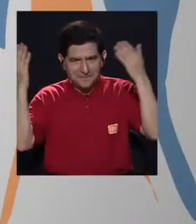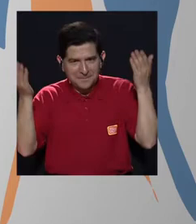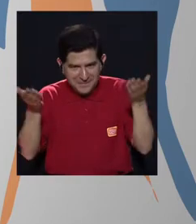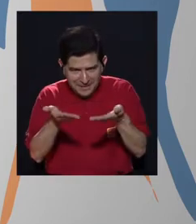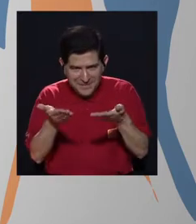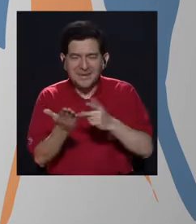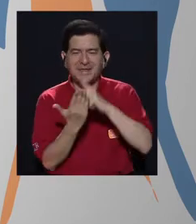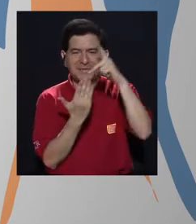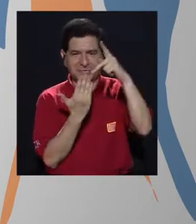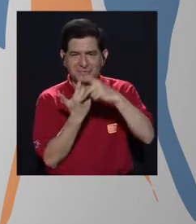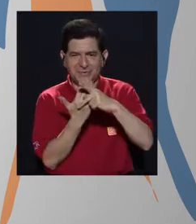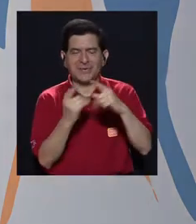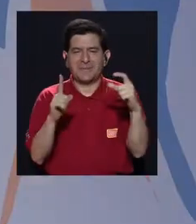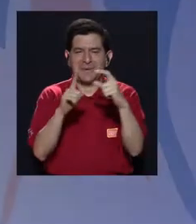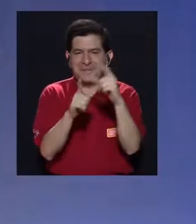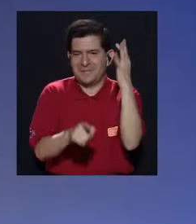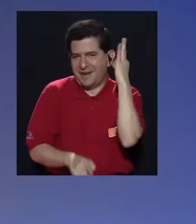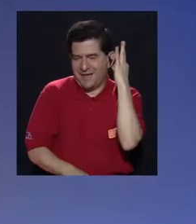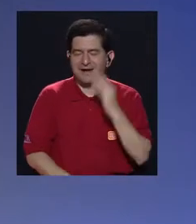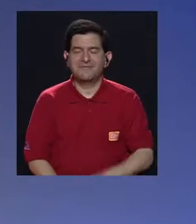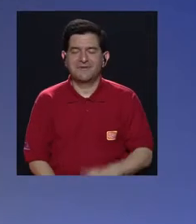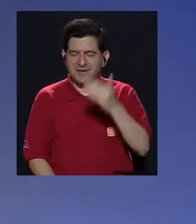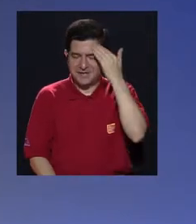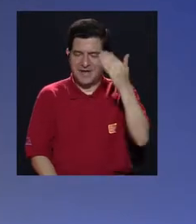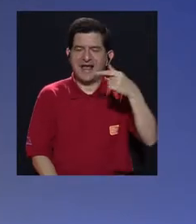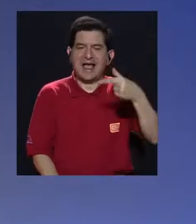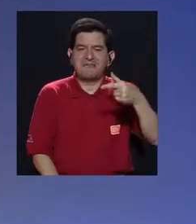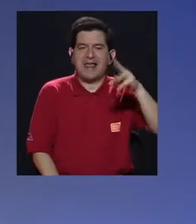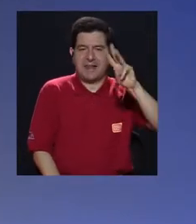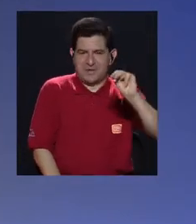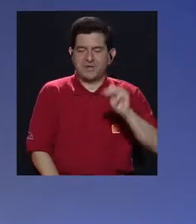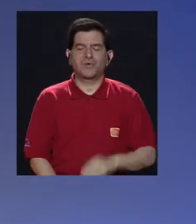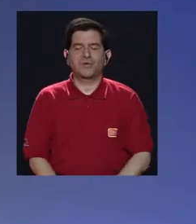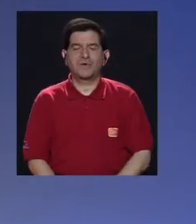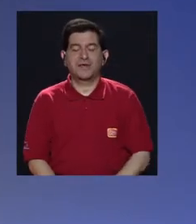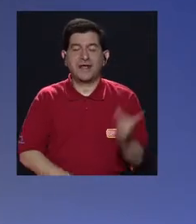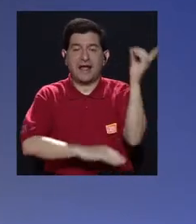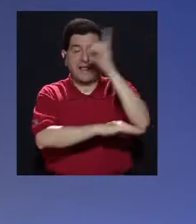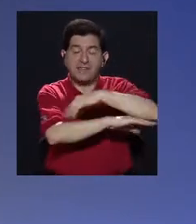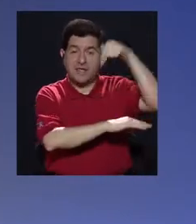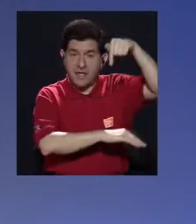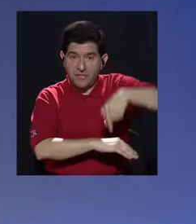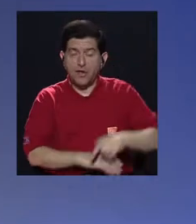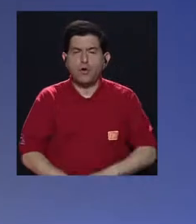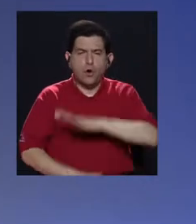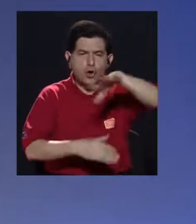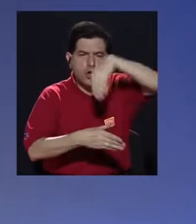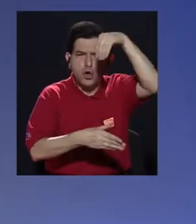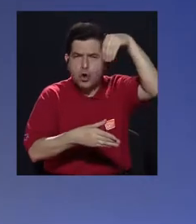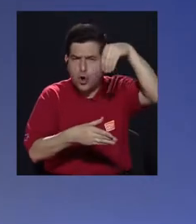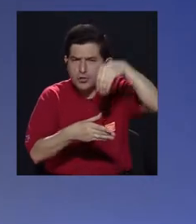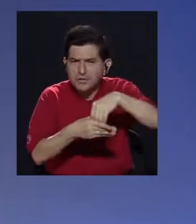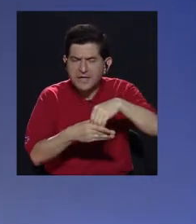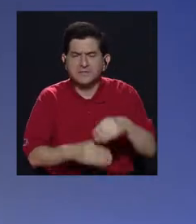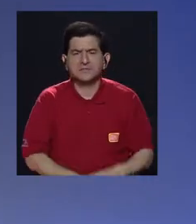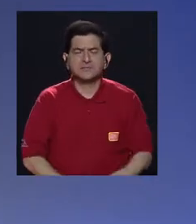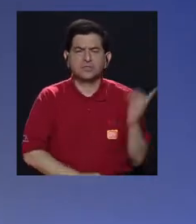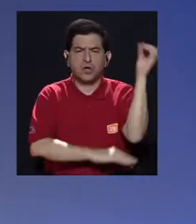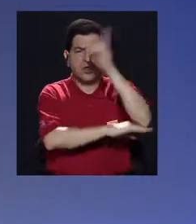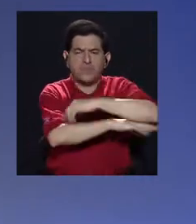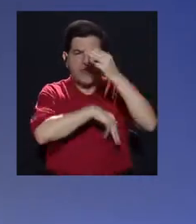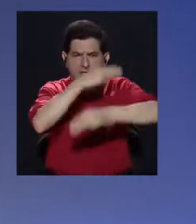bienvenidos al programa palabra de mujer les saluda gabriela mayorga y en el día de hoy que es el contexto del día